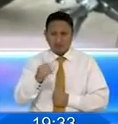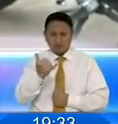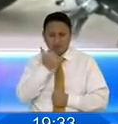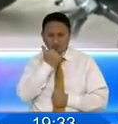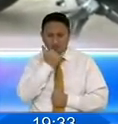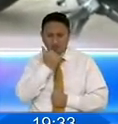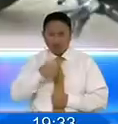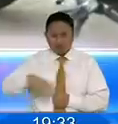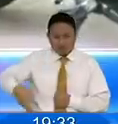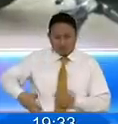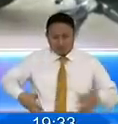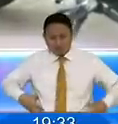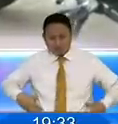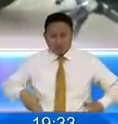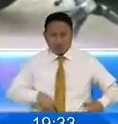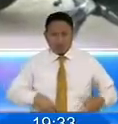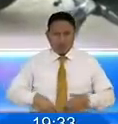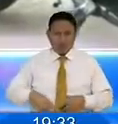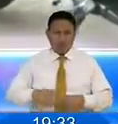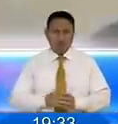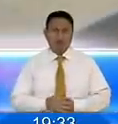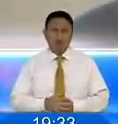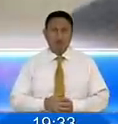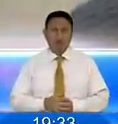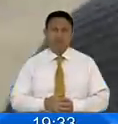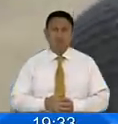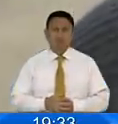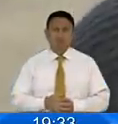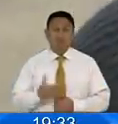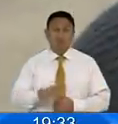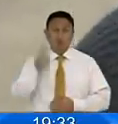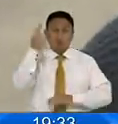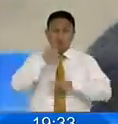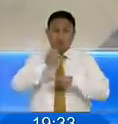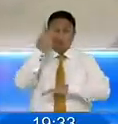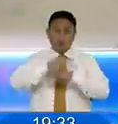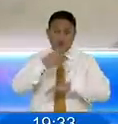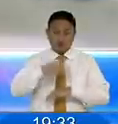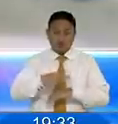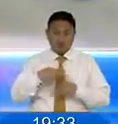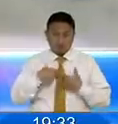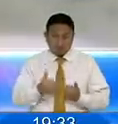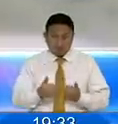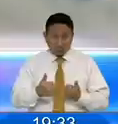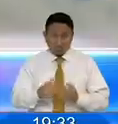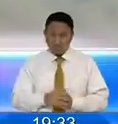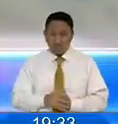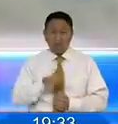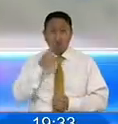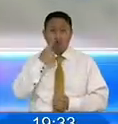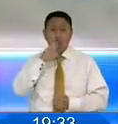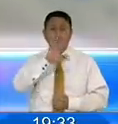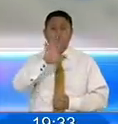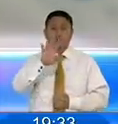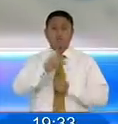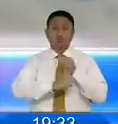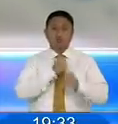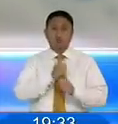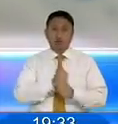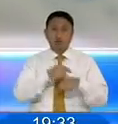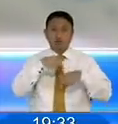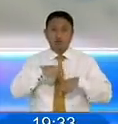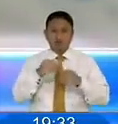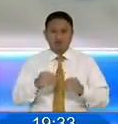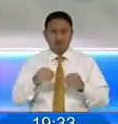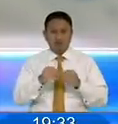los riñones, acabándole los órganos. Pasaron los días y la mejoría nada. El hombre de 54 años de edad tenía más